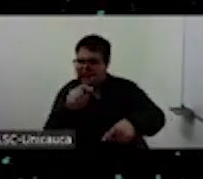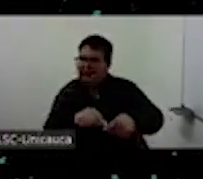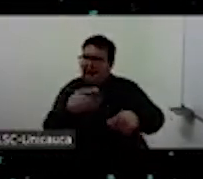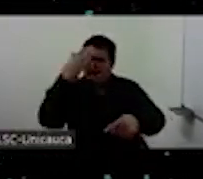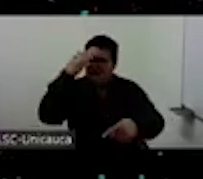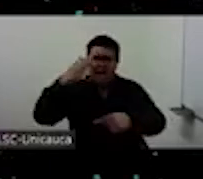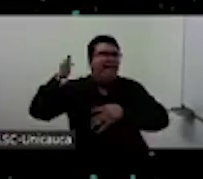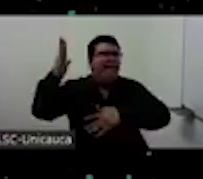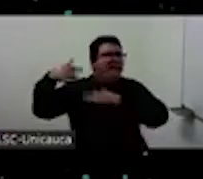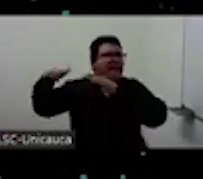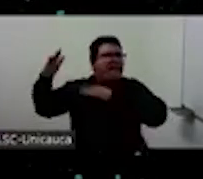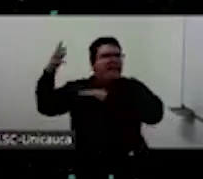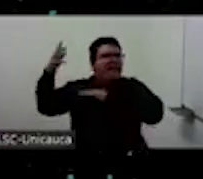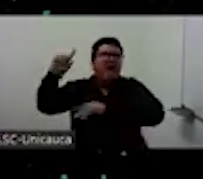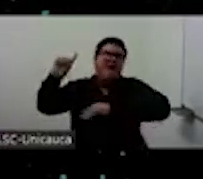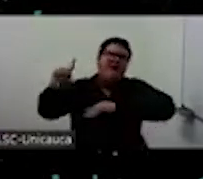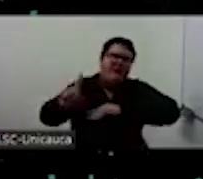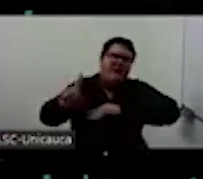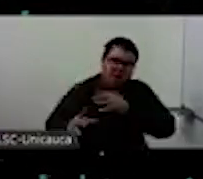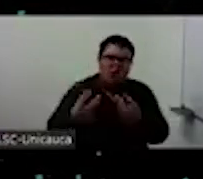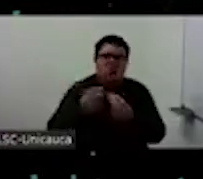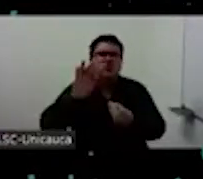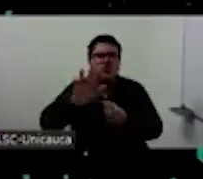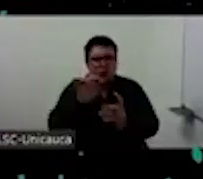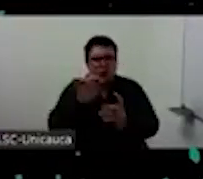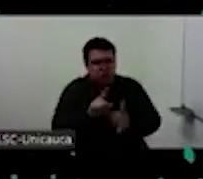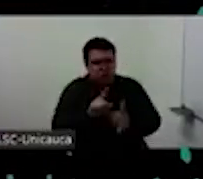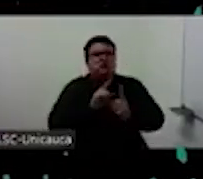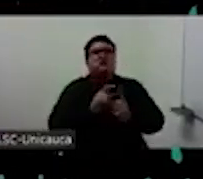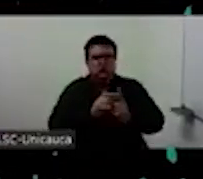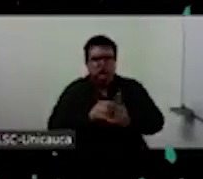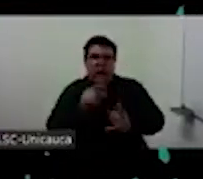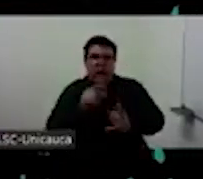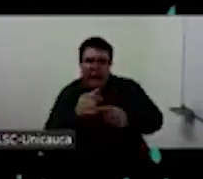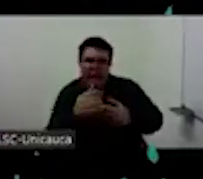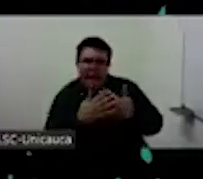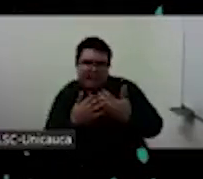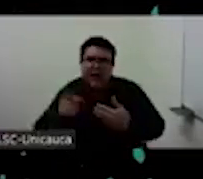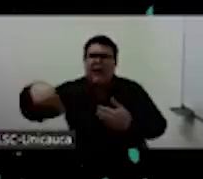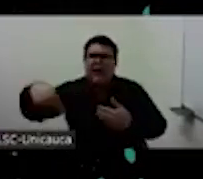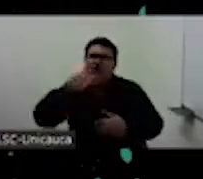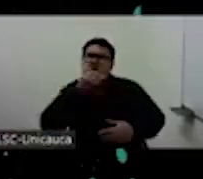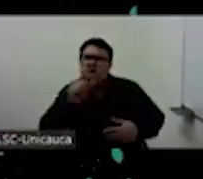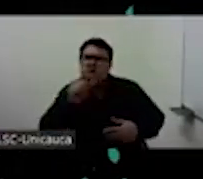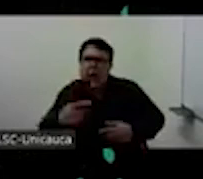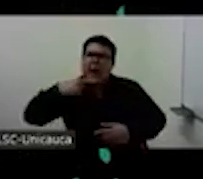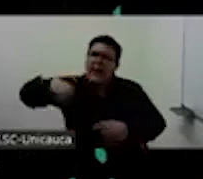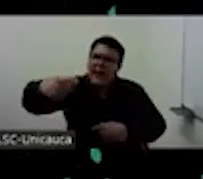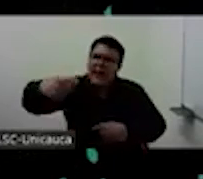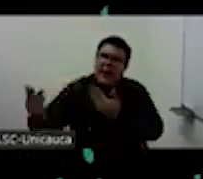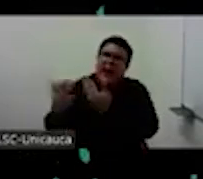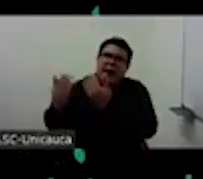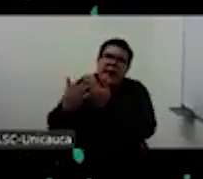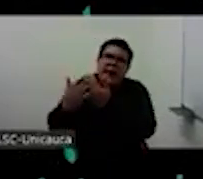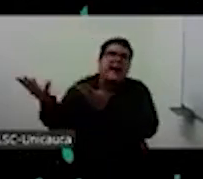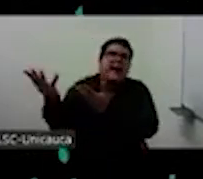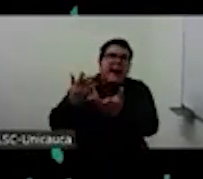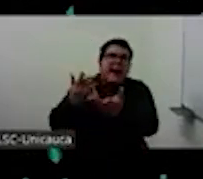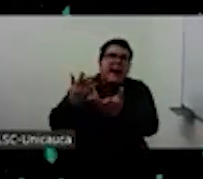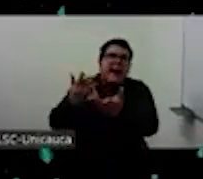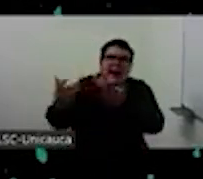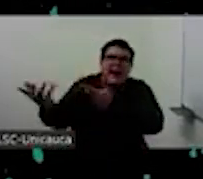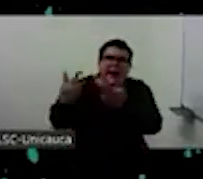ancestrales de la historia del pueblo mismo. A través del testimonio oral de los mayores se transmite este saber acumulado de